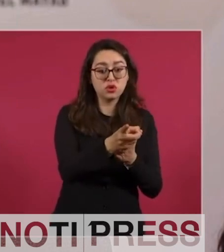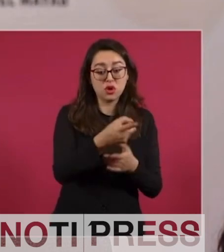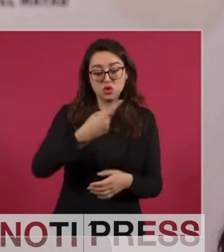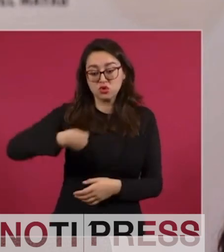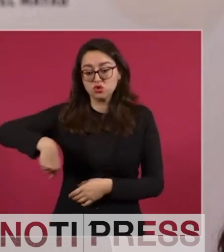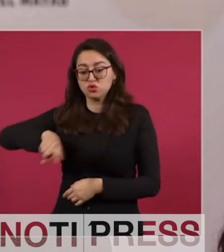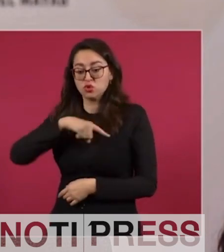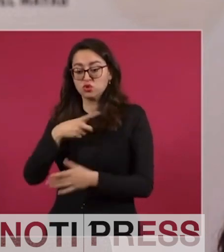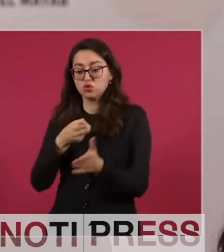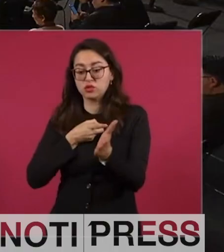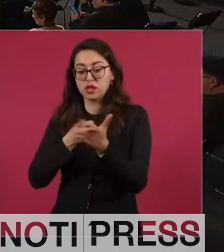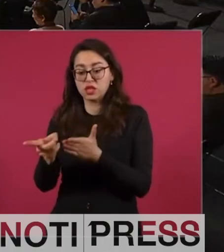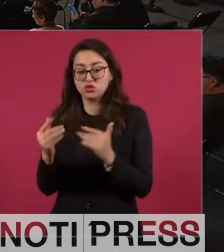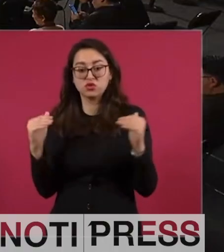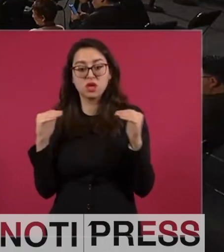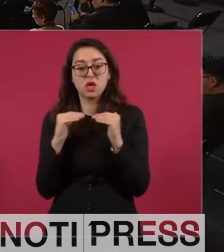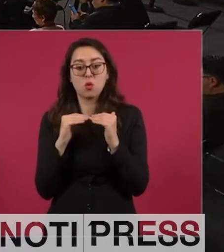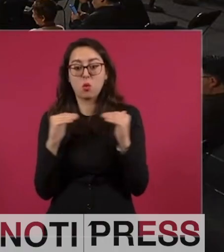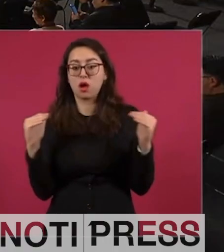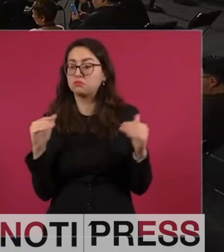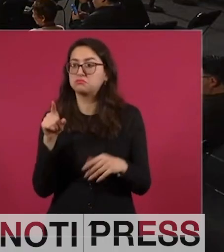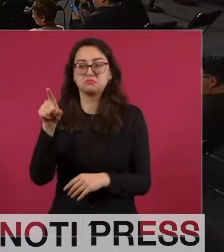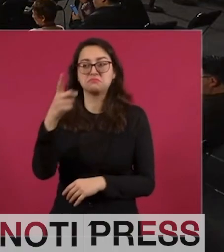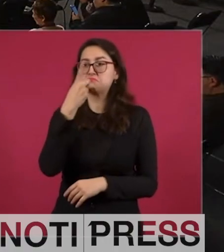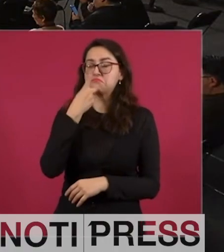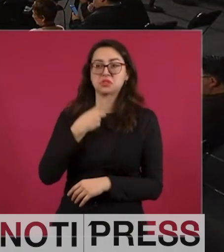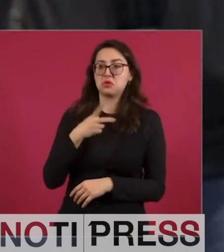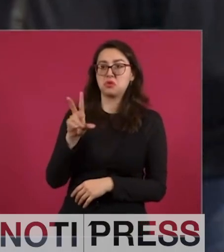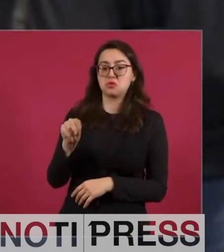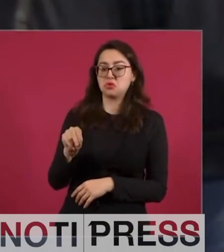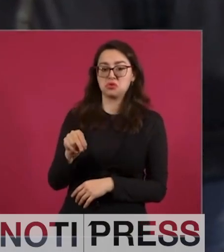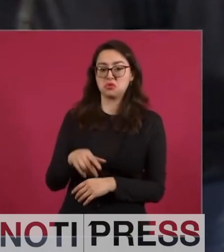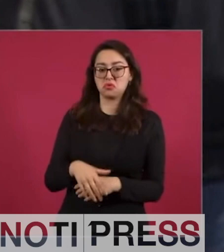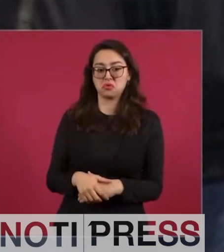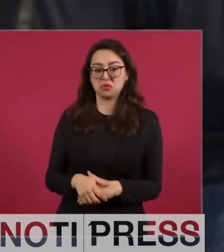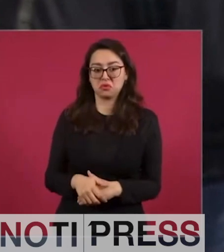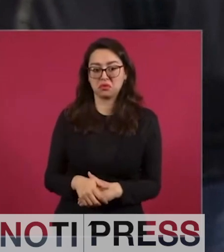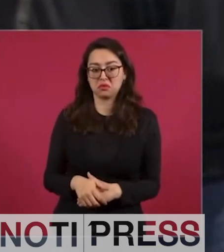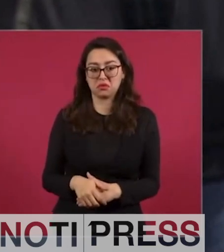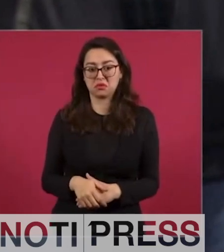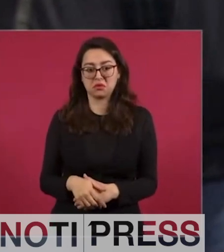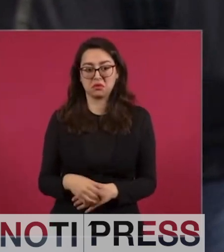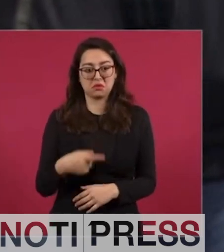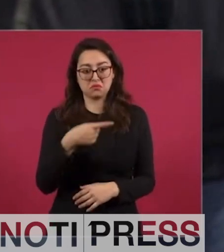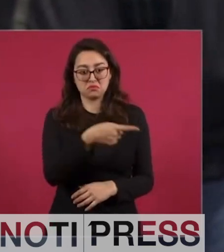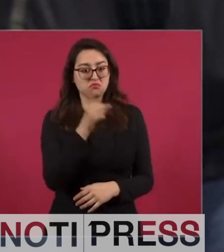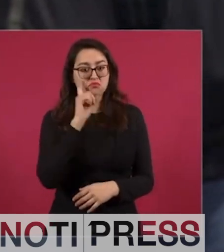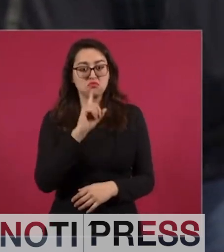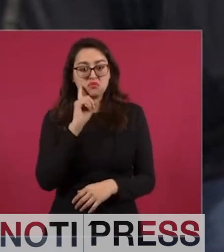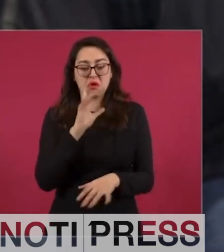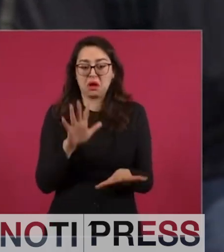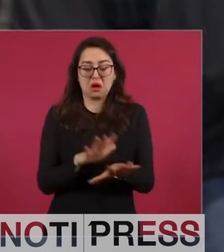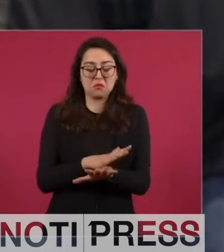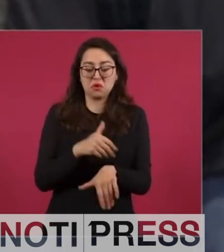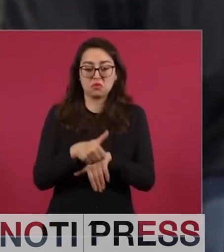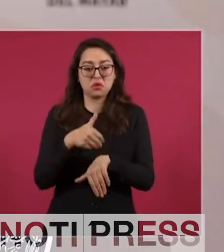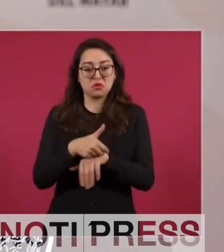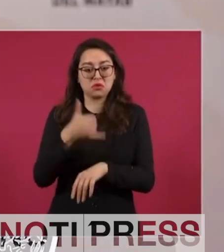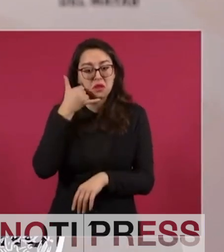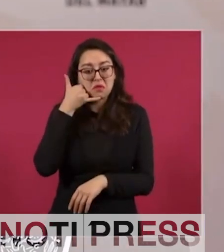tipo de censura ni nada, el número de teléfono de la periodista, ¿no? Esto